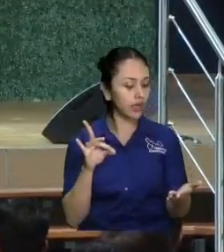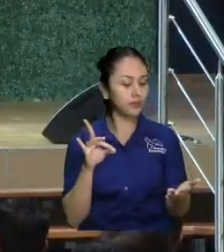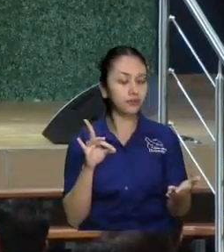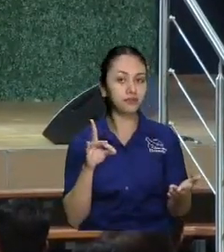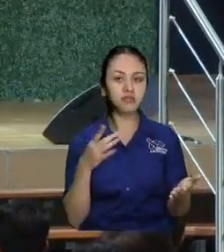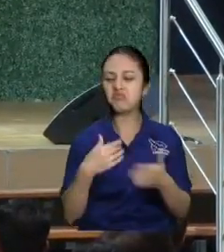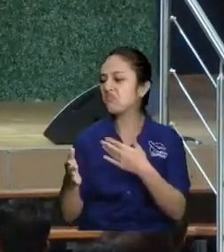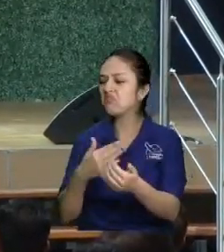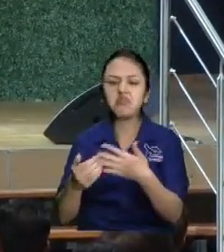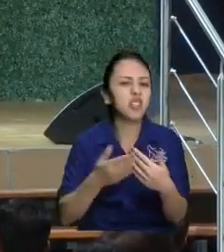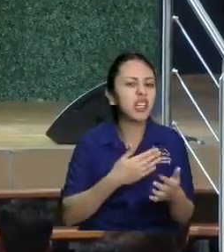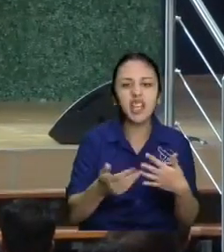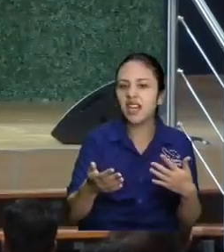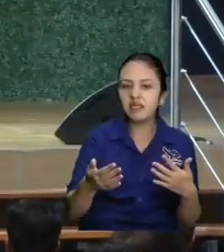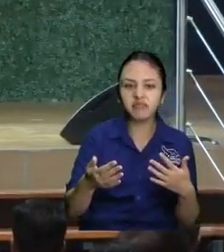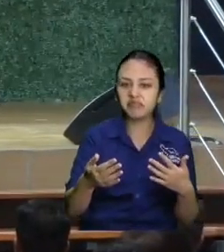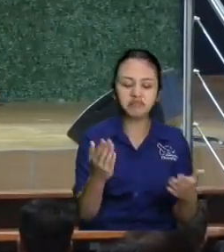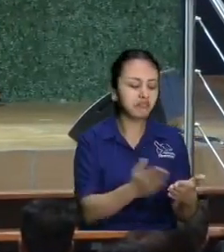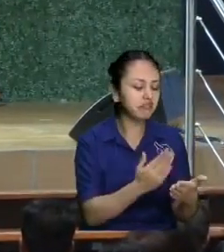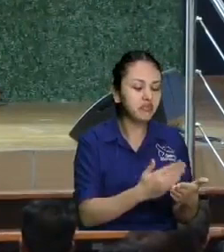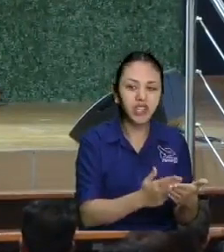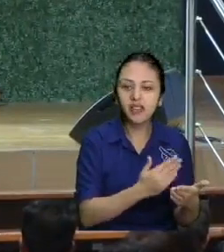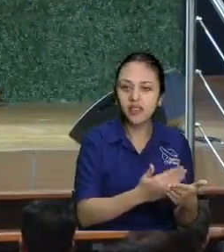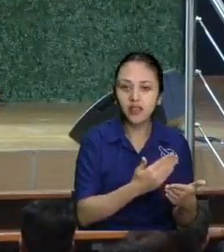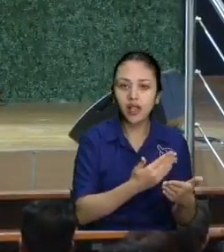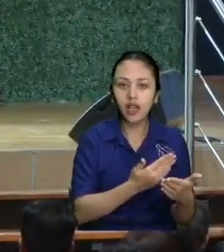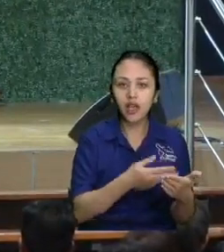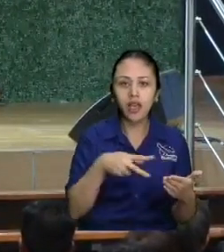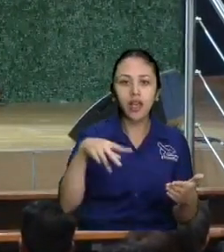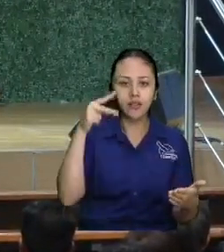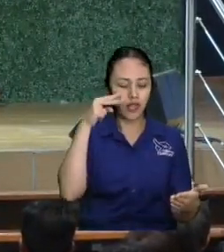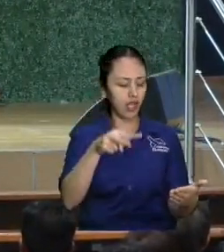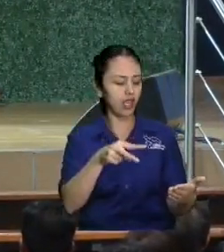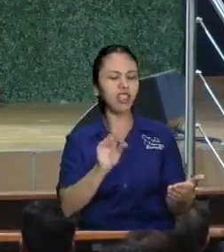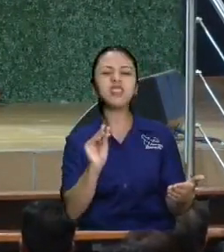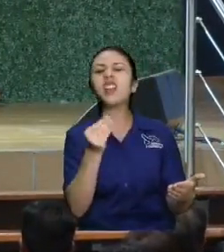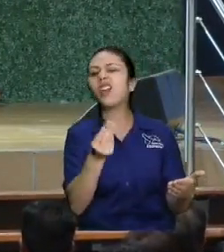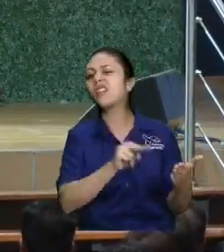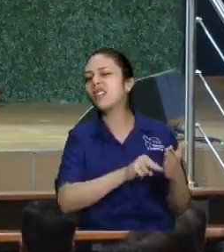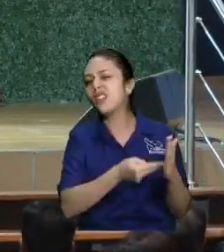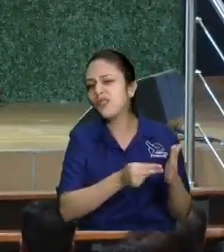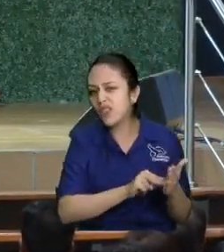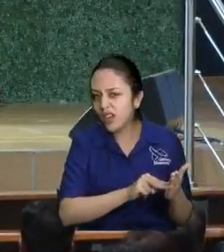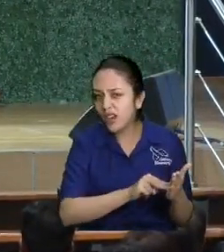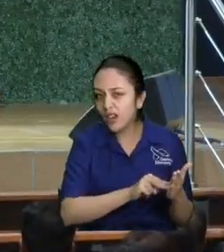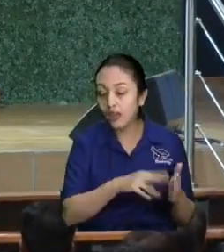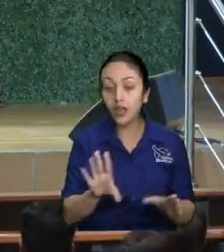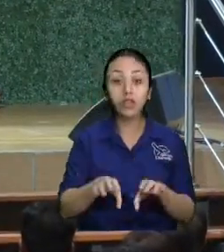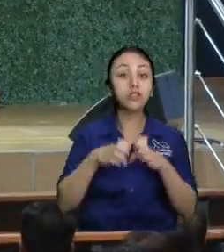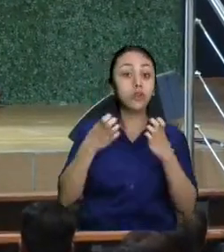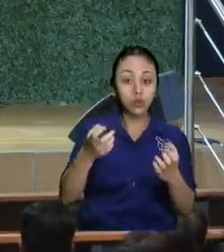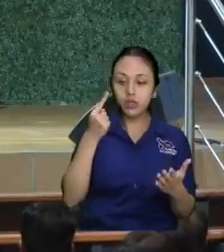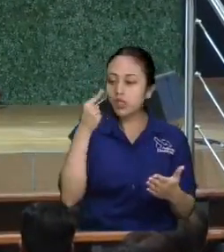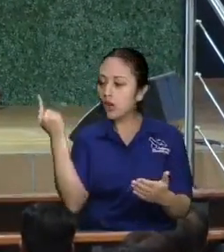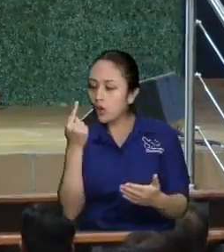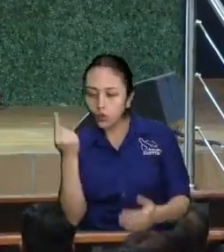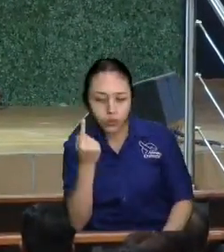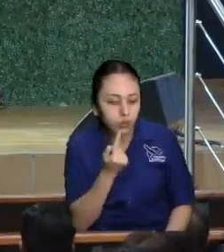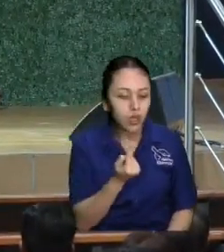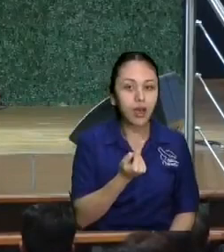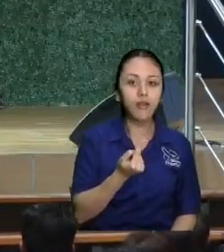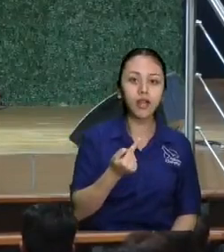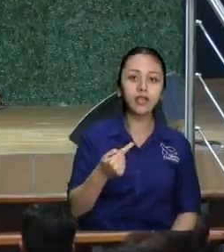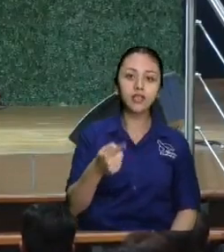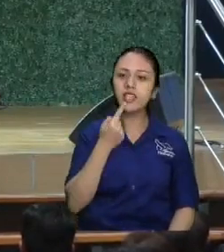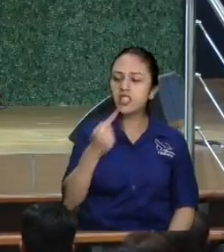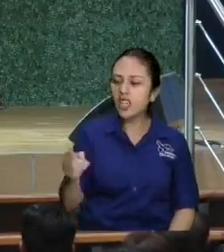cualquiera que fuera, San Juan 3:16. ¿Qué quiere decir este versículo? Entonces alguien se apuntaba y decía, quiere decir tal y tal y tal cosa. Y